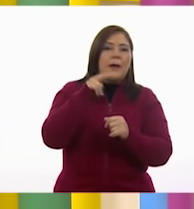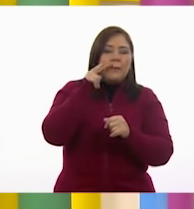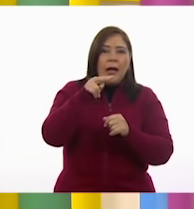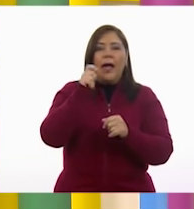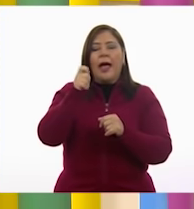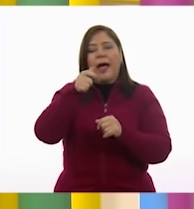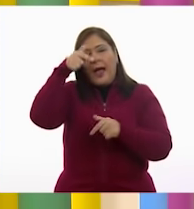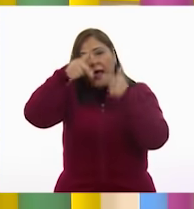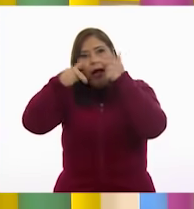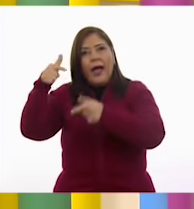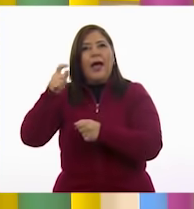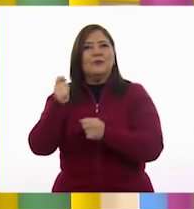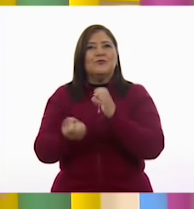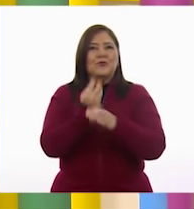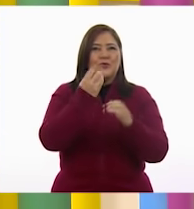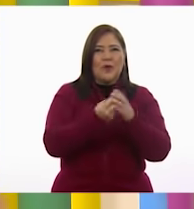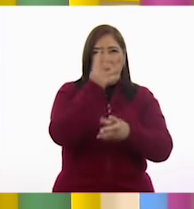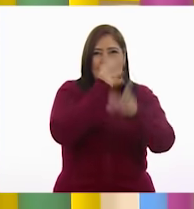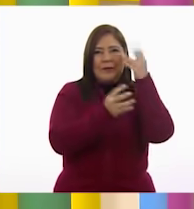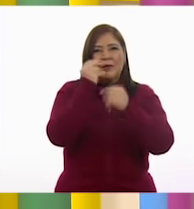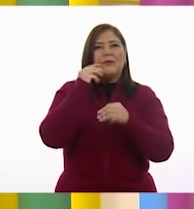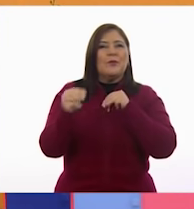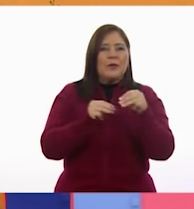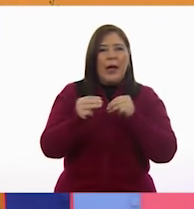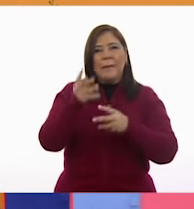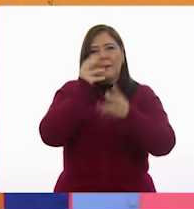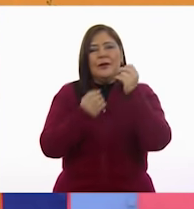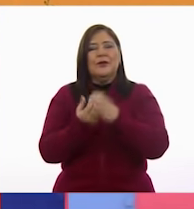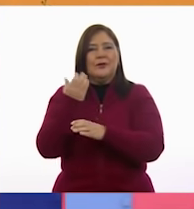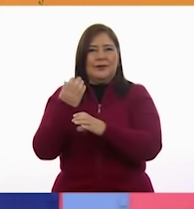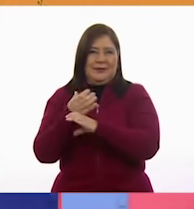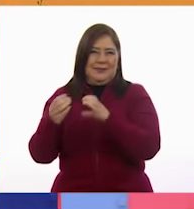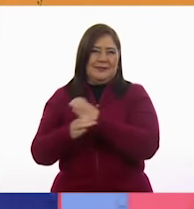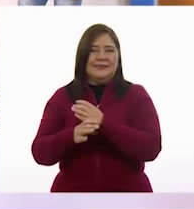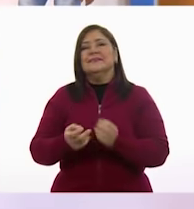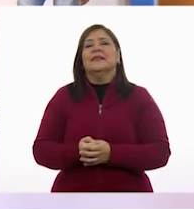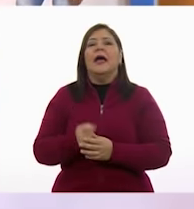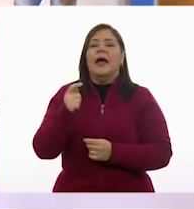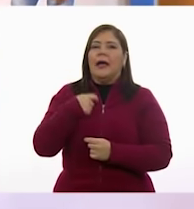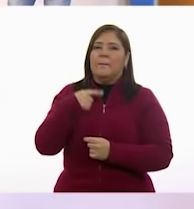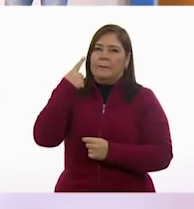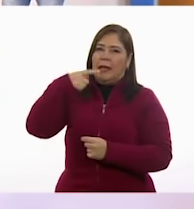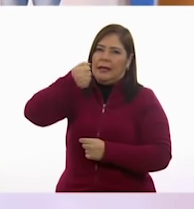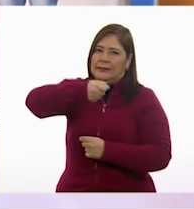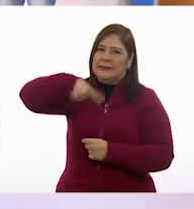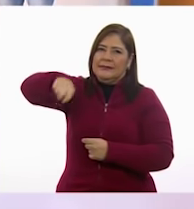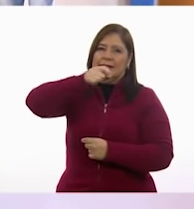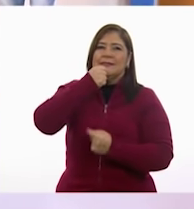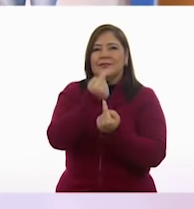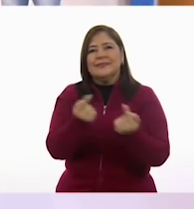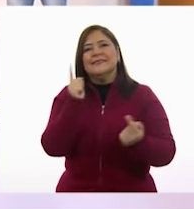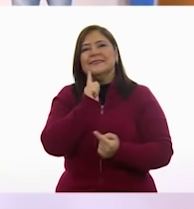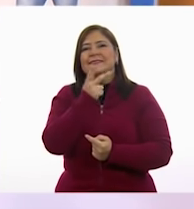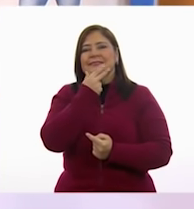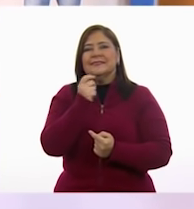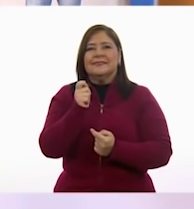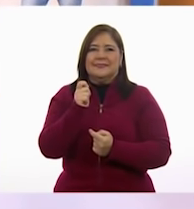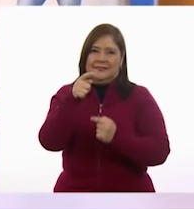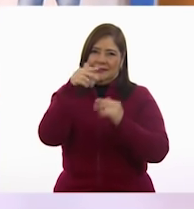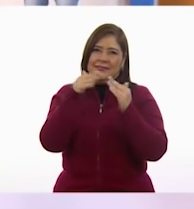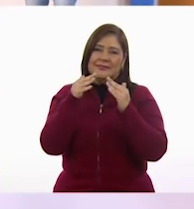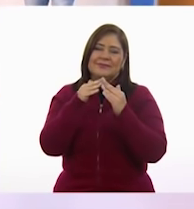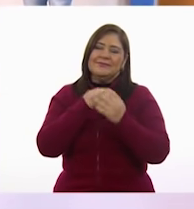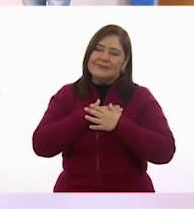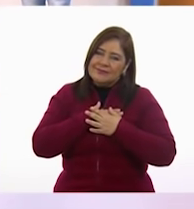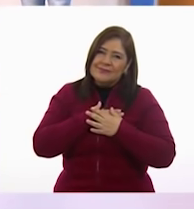movemos, aprendemos música, está padrísimo. ¿Verdad que sí? Y vamos a mandarles un saludo con el corazón a todos los niños y niñas en casa, esperando que se